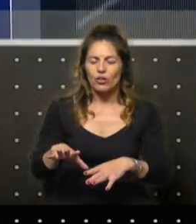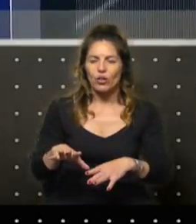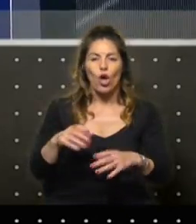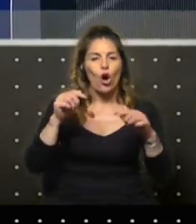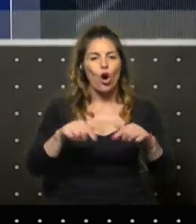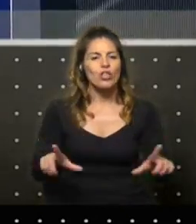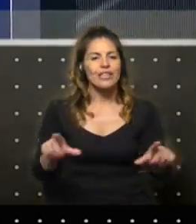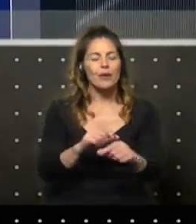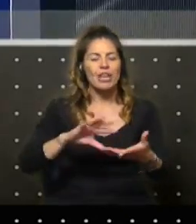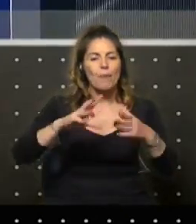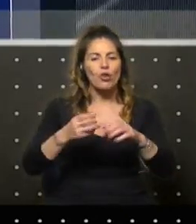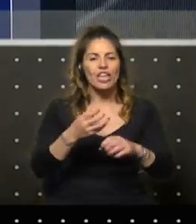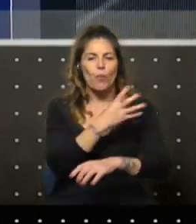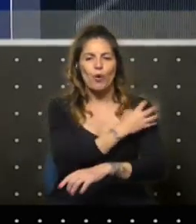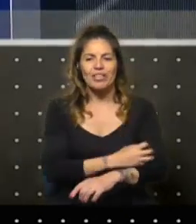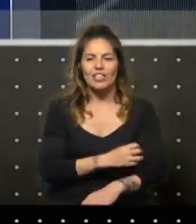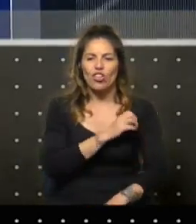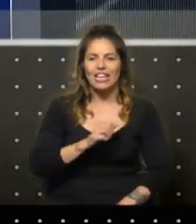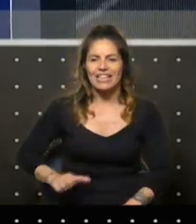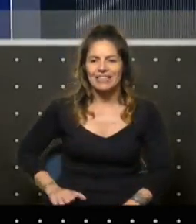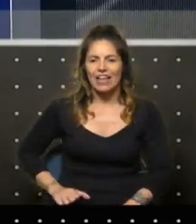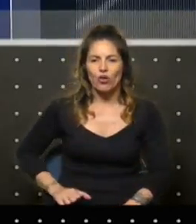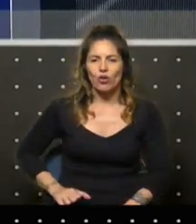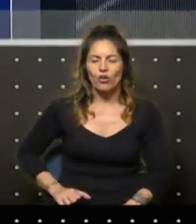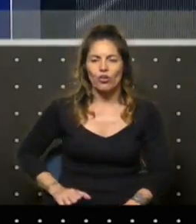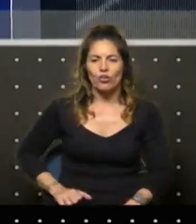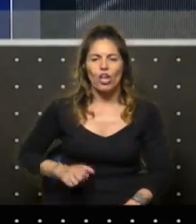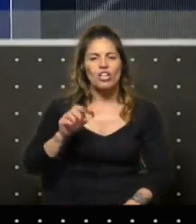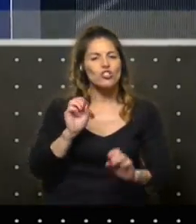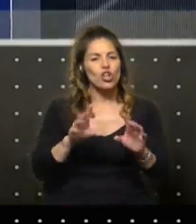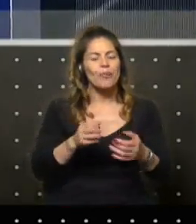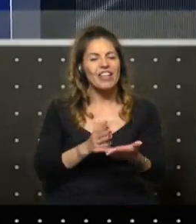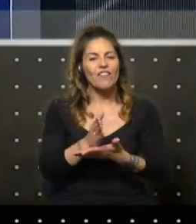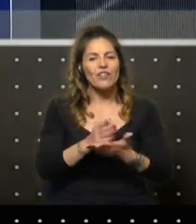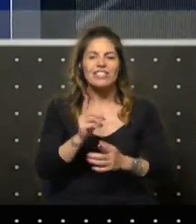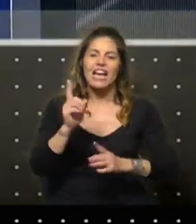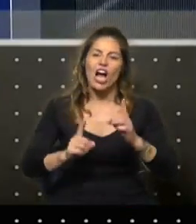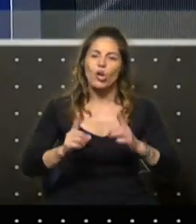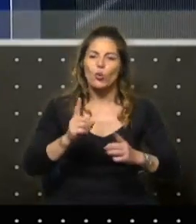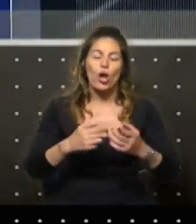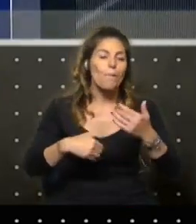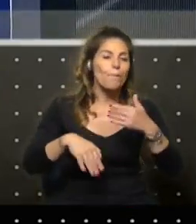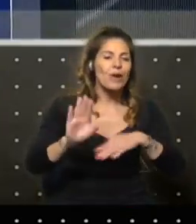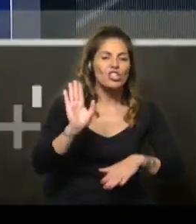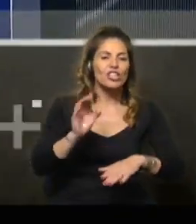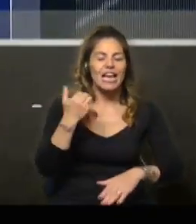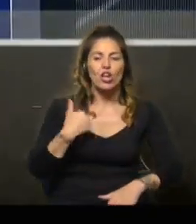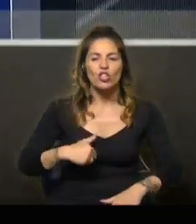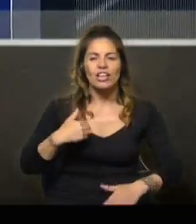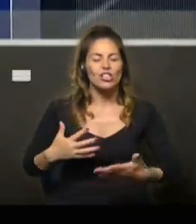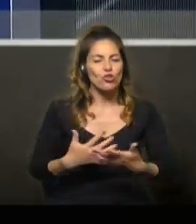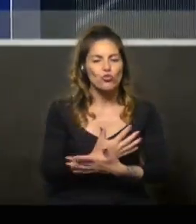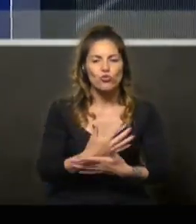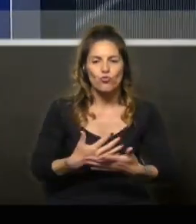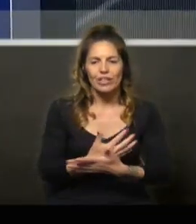hoy se termina el modelo empobrecedor del Estado omnipresente que solo beneficia a algunos mientras la mayoría de los argentinos